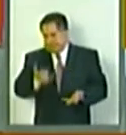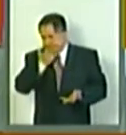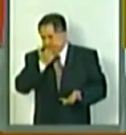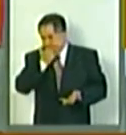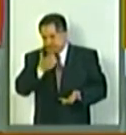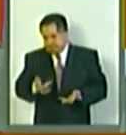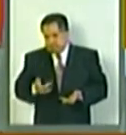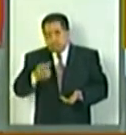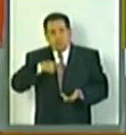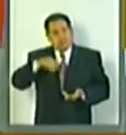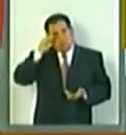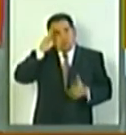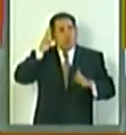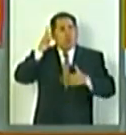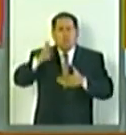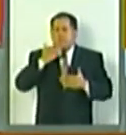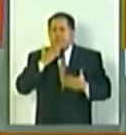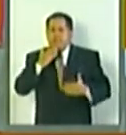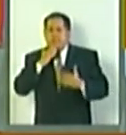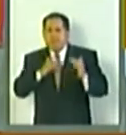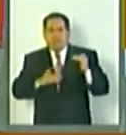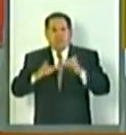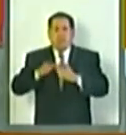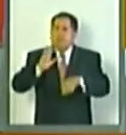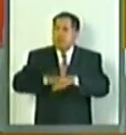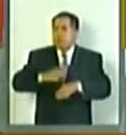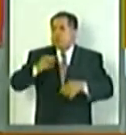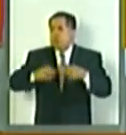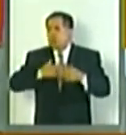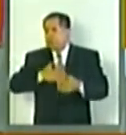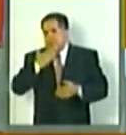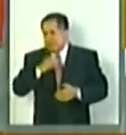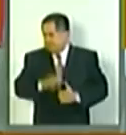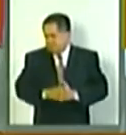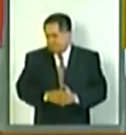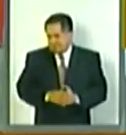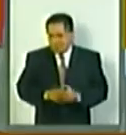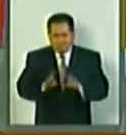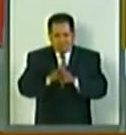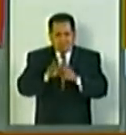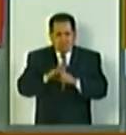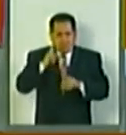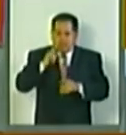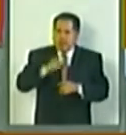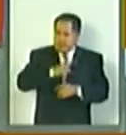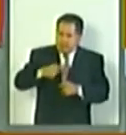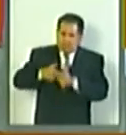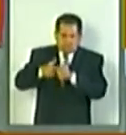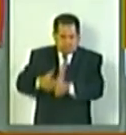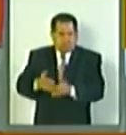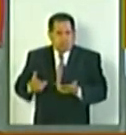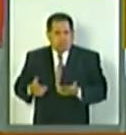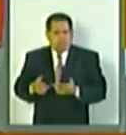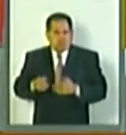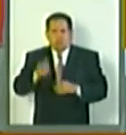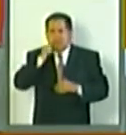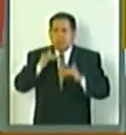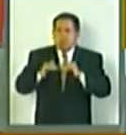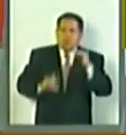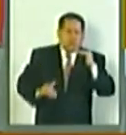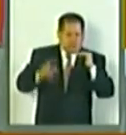no es, como algunos prometen, el de mayor justicia y desarrollo, sino la perpetuación de la